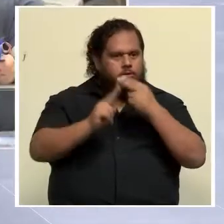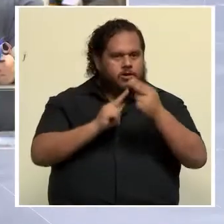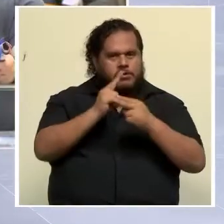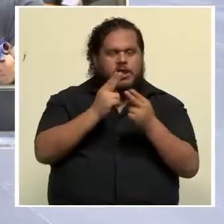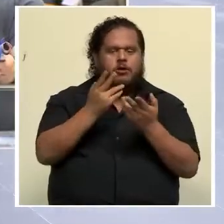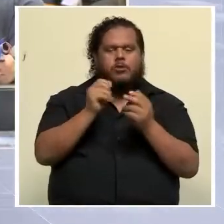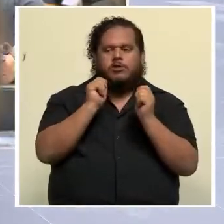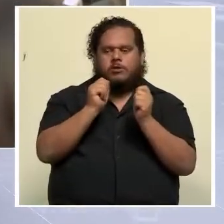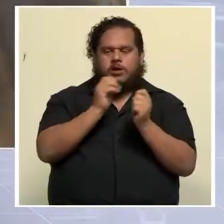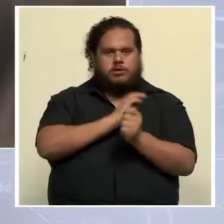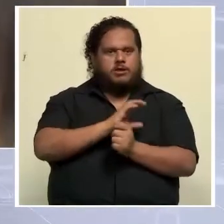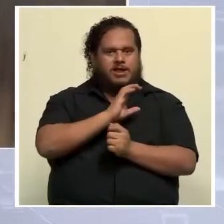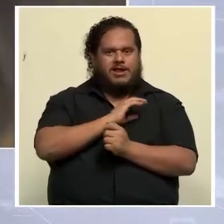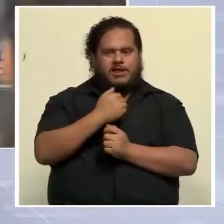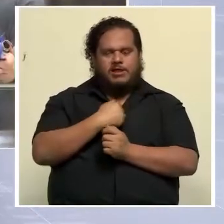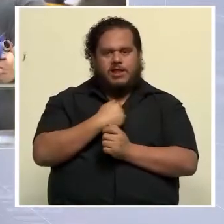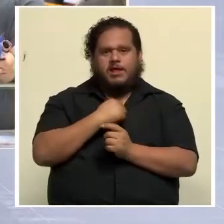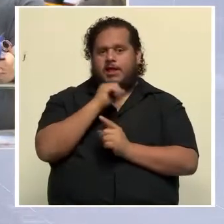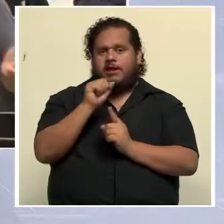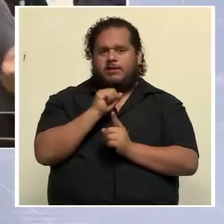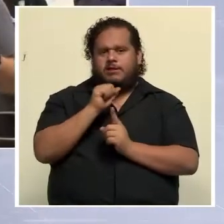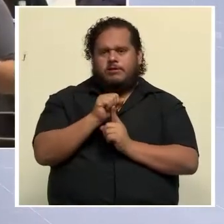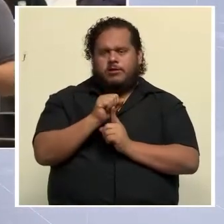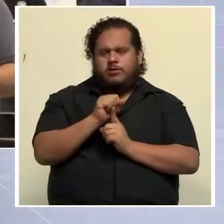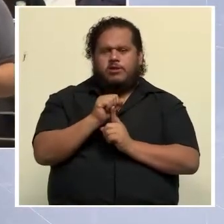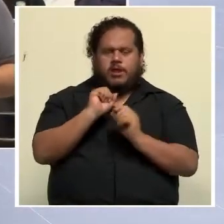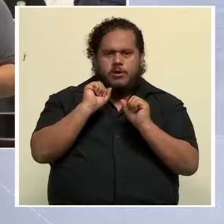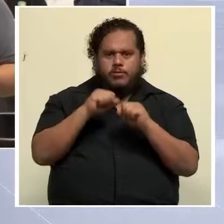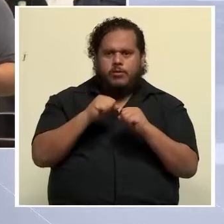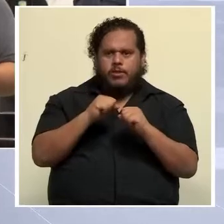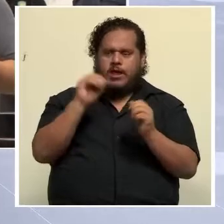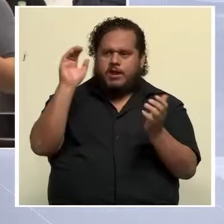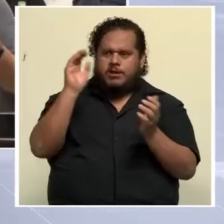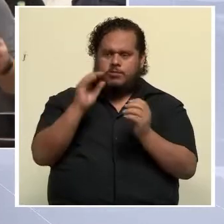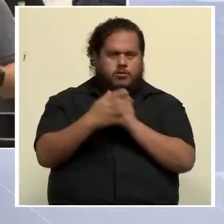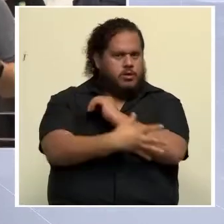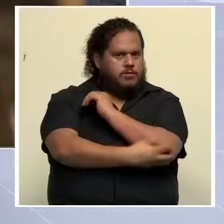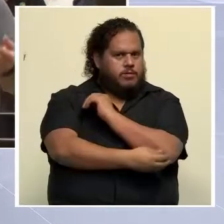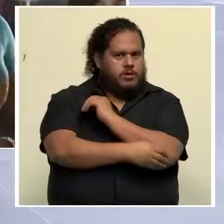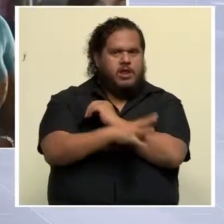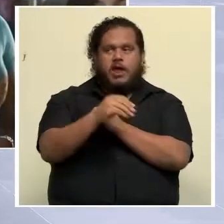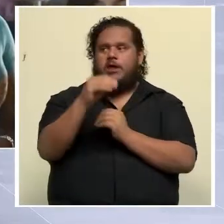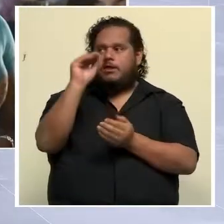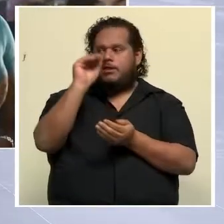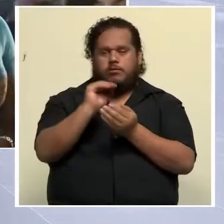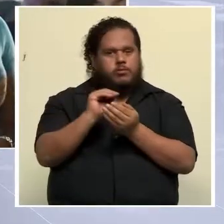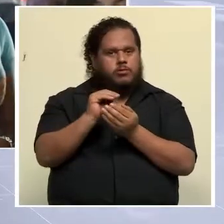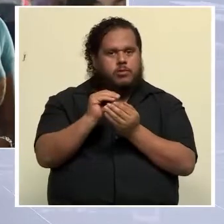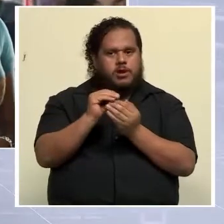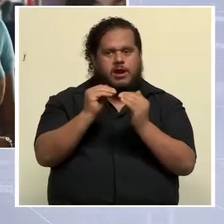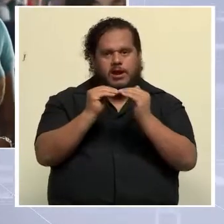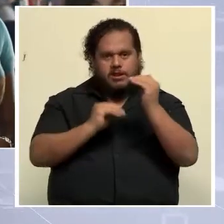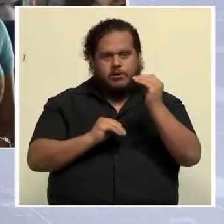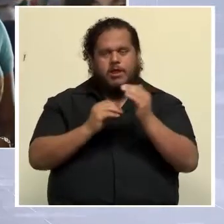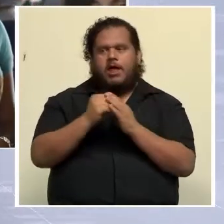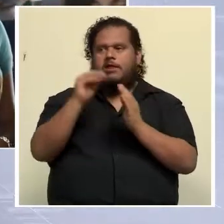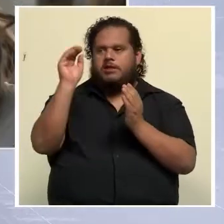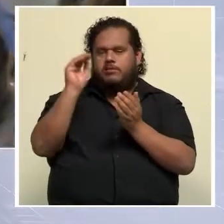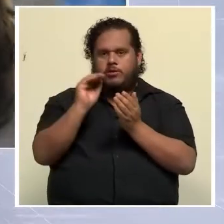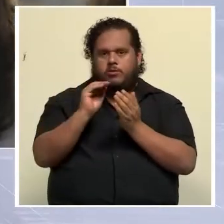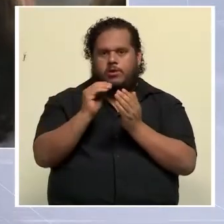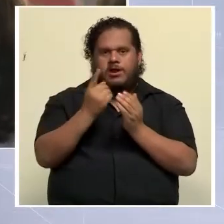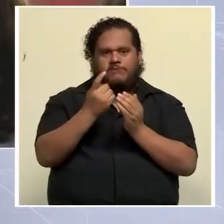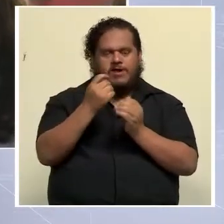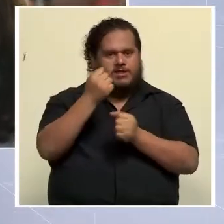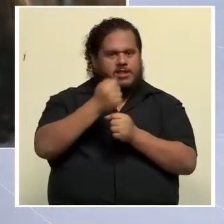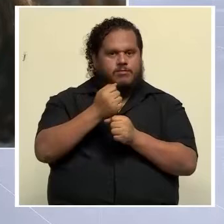de calidad tiene el efecto de poder tanto disminuir la pobreza como disminuir la desigualdad, disminuir el desempleo y